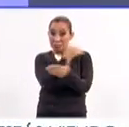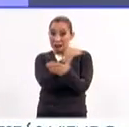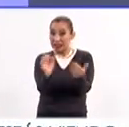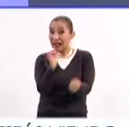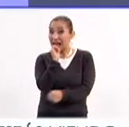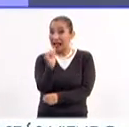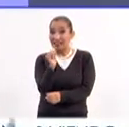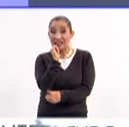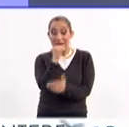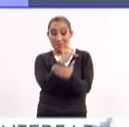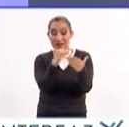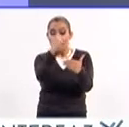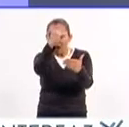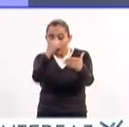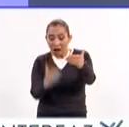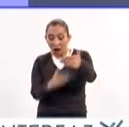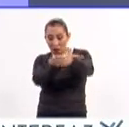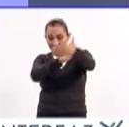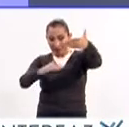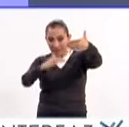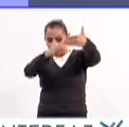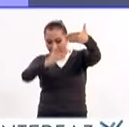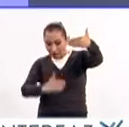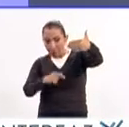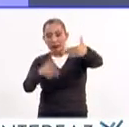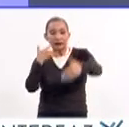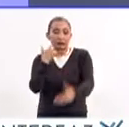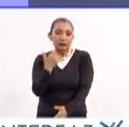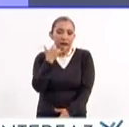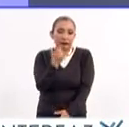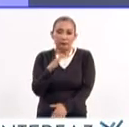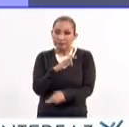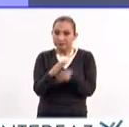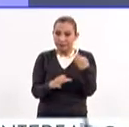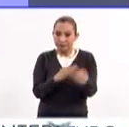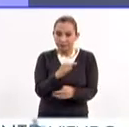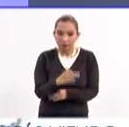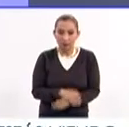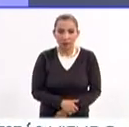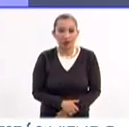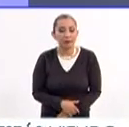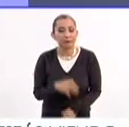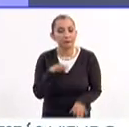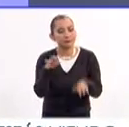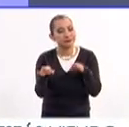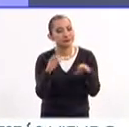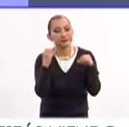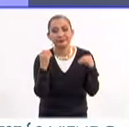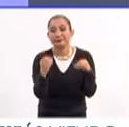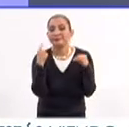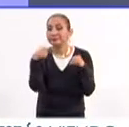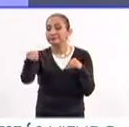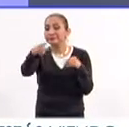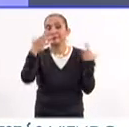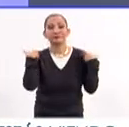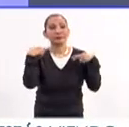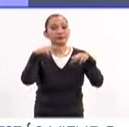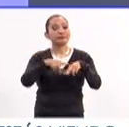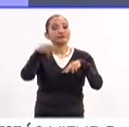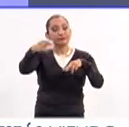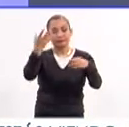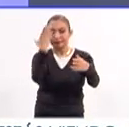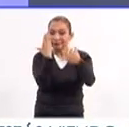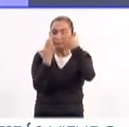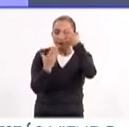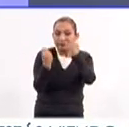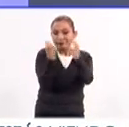estamos en la media baja, pero se han logrado esfuerzos en todos los sentidos, ¿no? Se trabaja muchísimo en que los maestros se